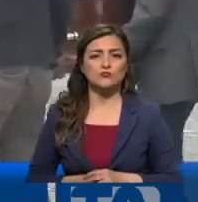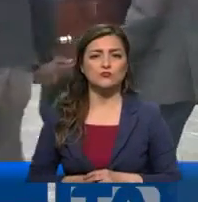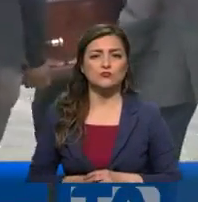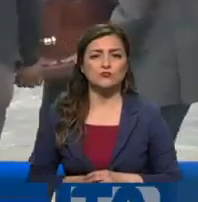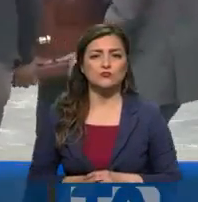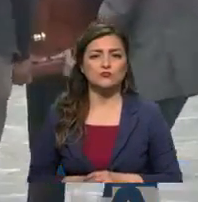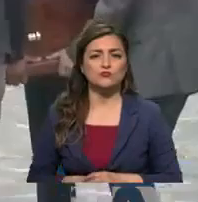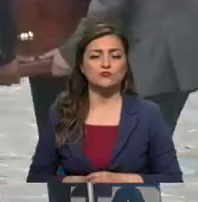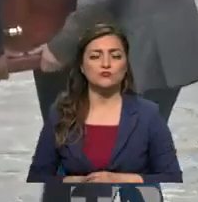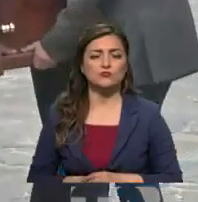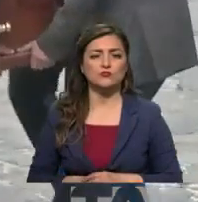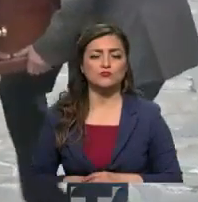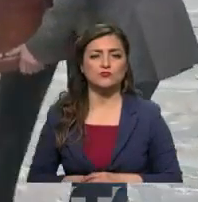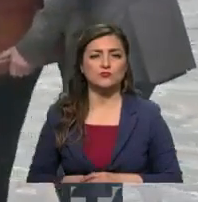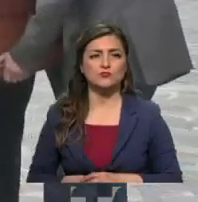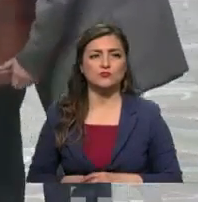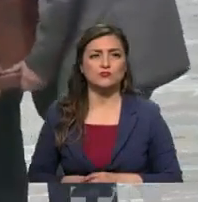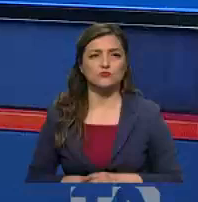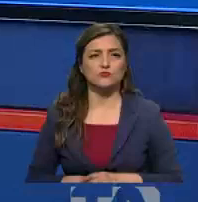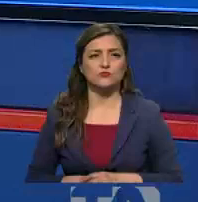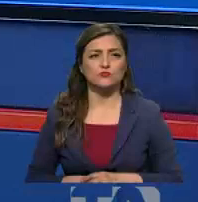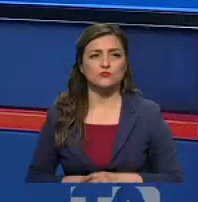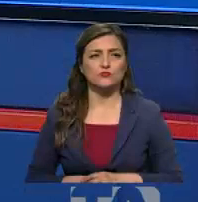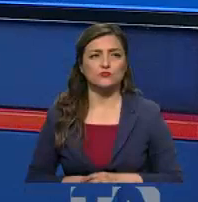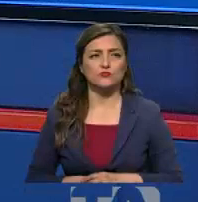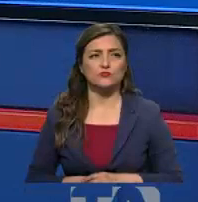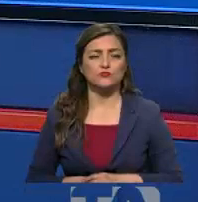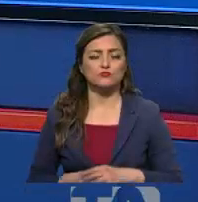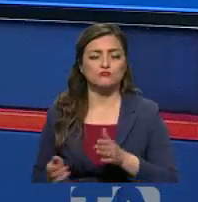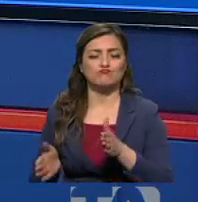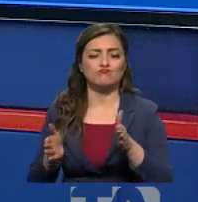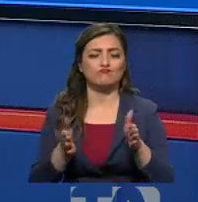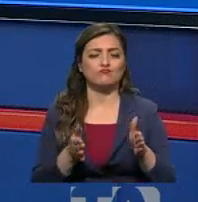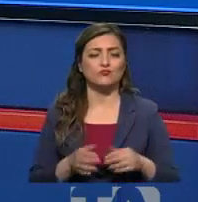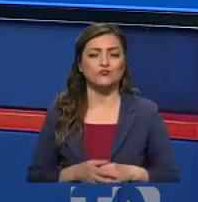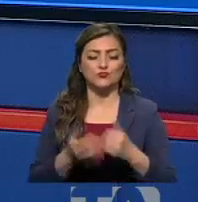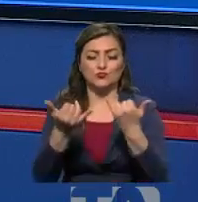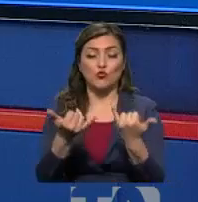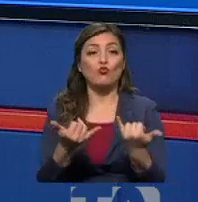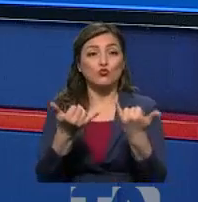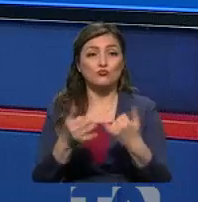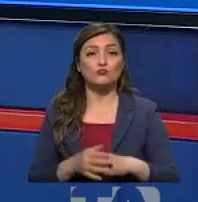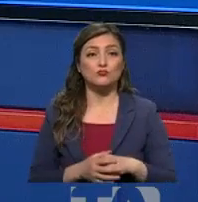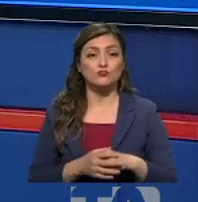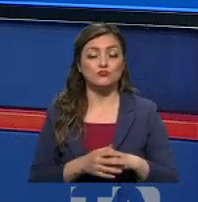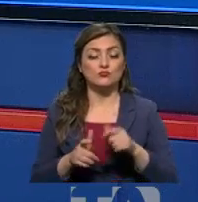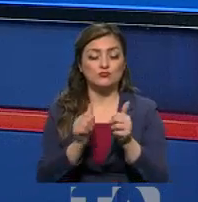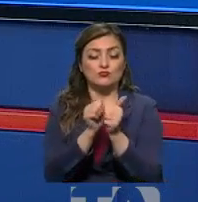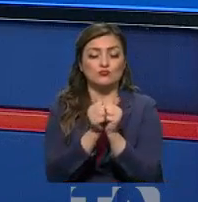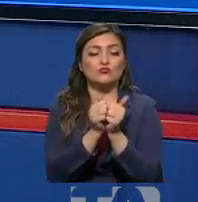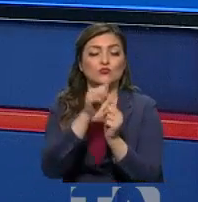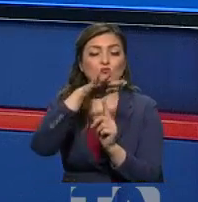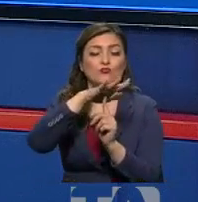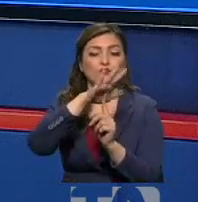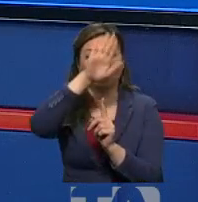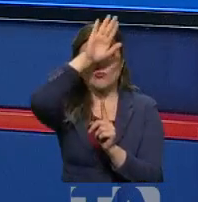En Quito, Natalie Jiménez, 24 horas. Y precisamente a esta hora ya se concentran deportistas en el Parque